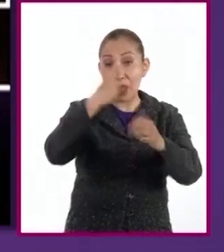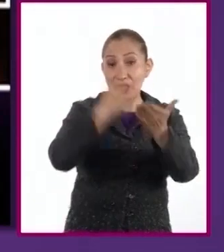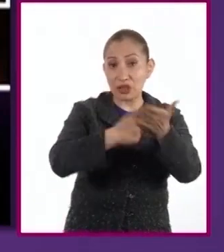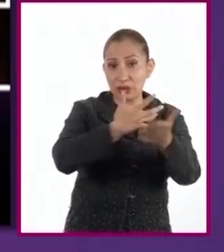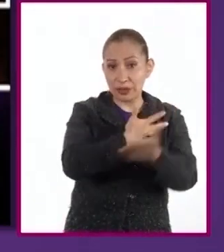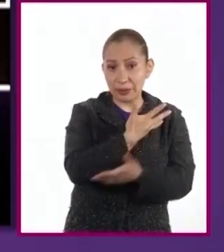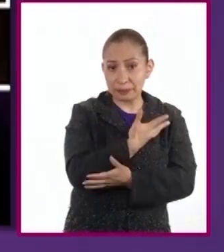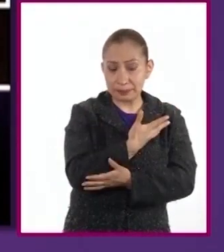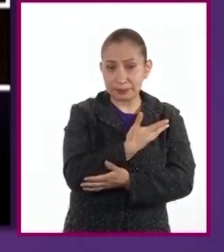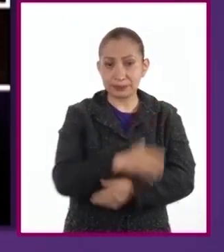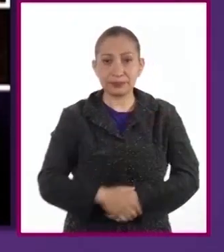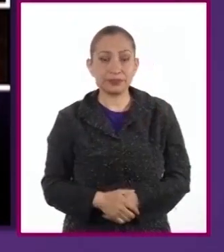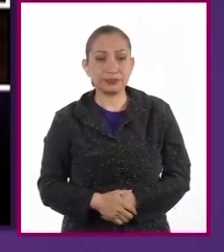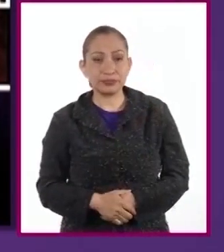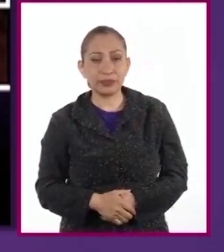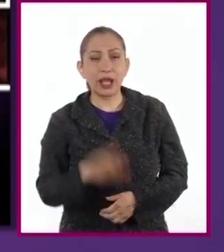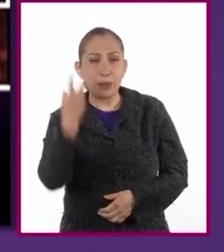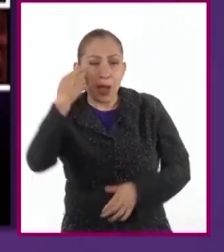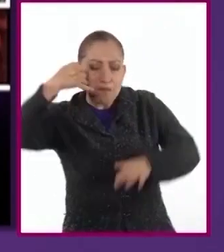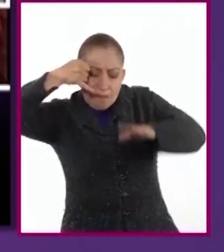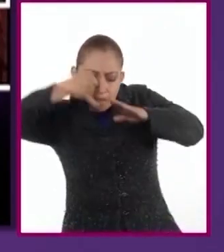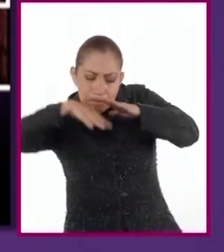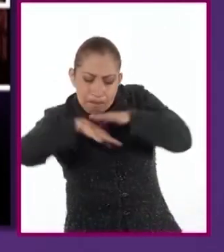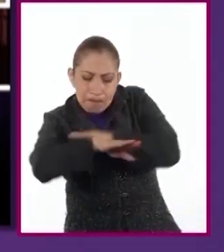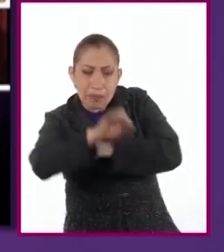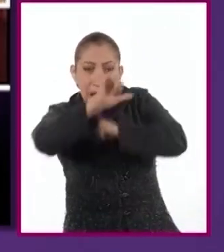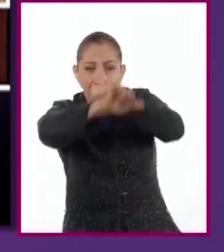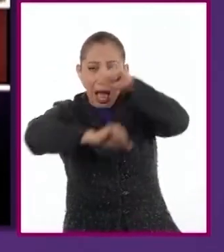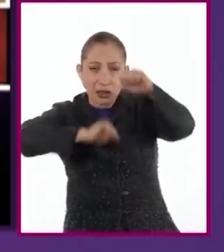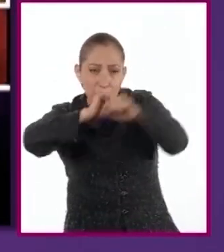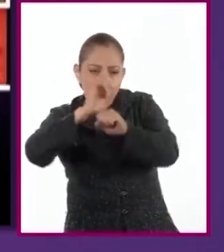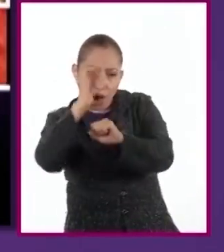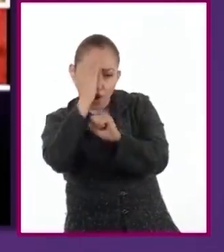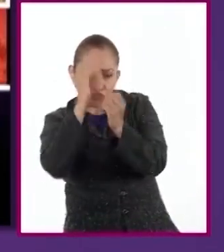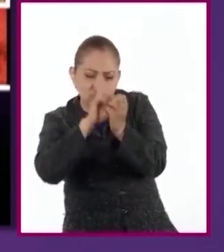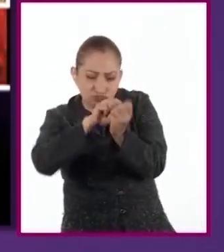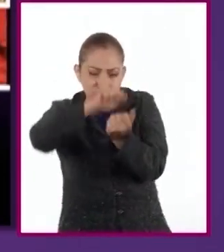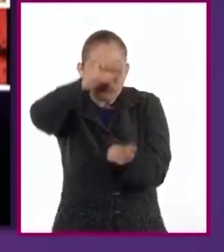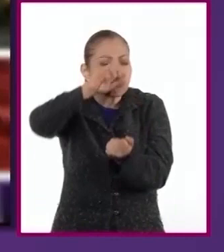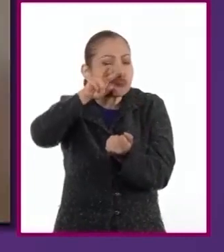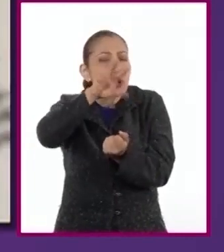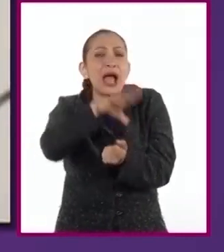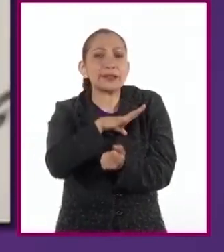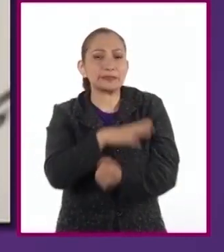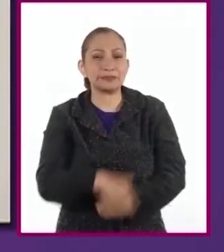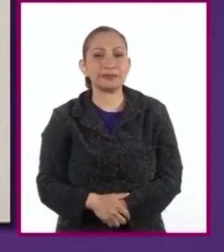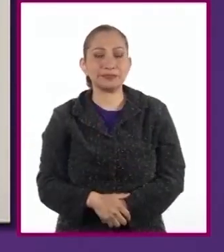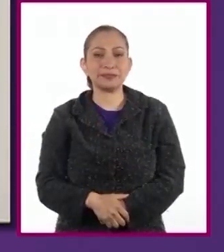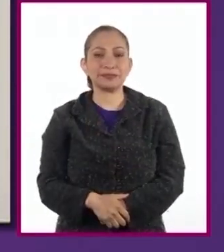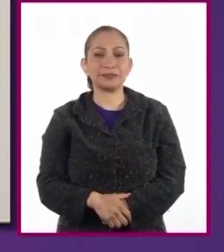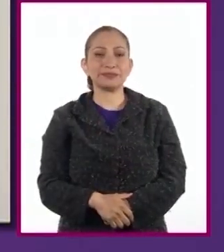forman. Viajemos al interior de un átomo para conocer su estructura.